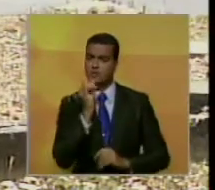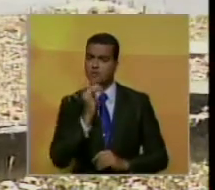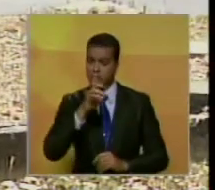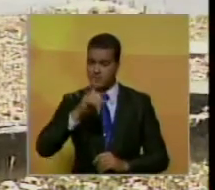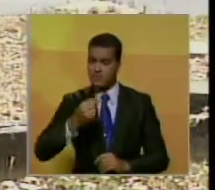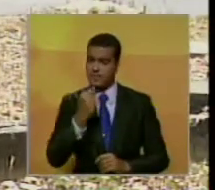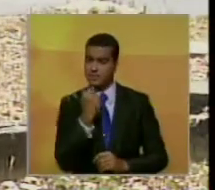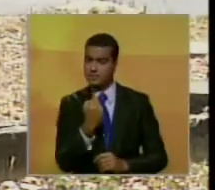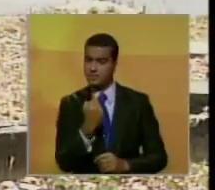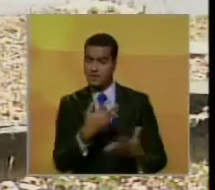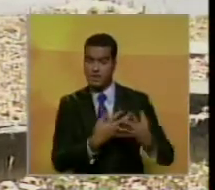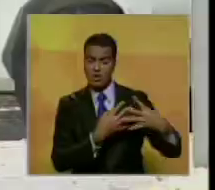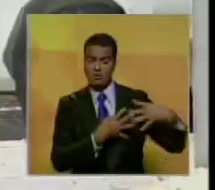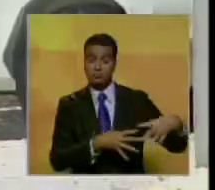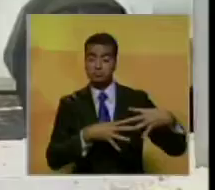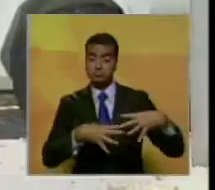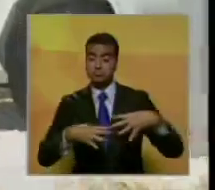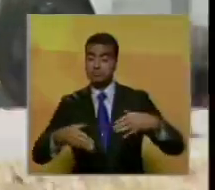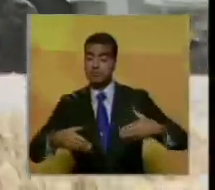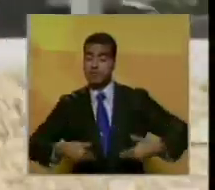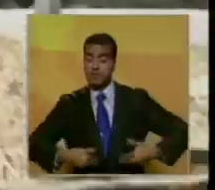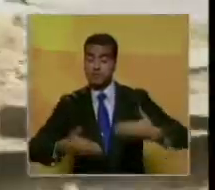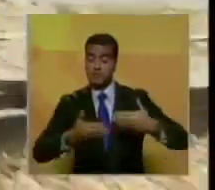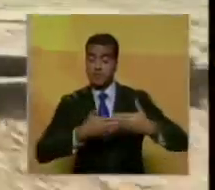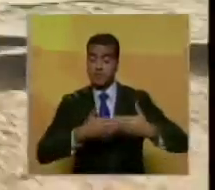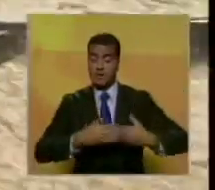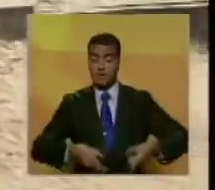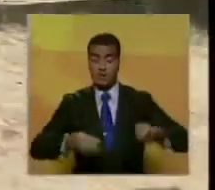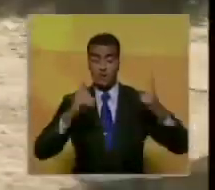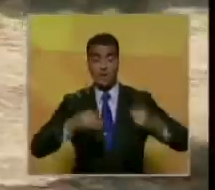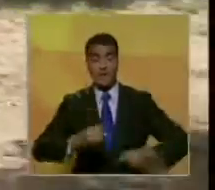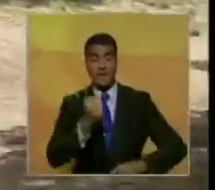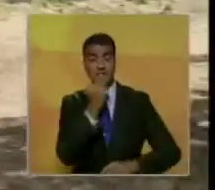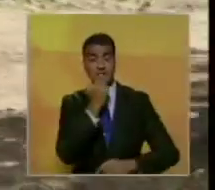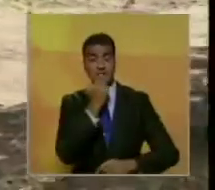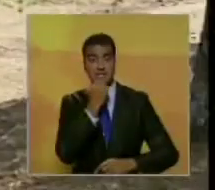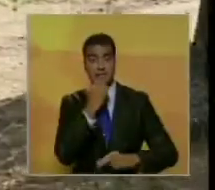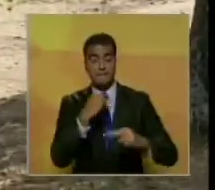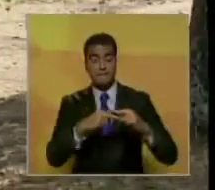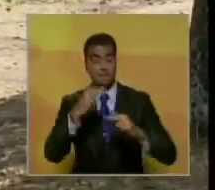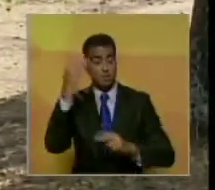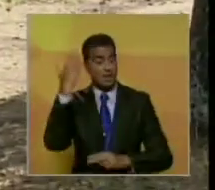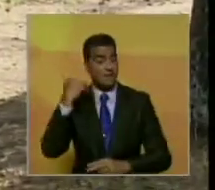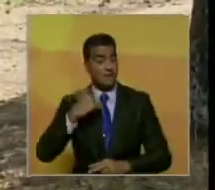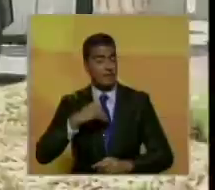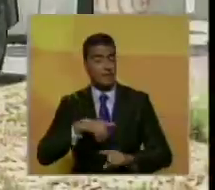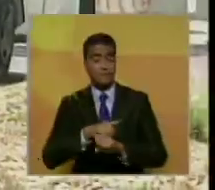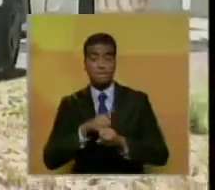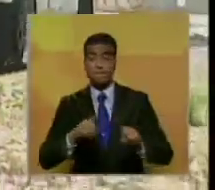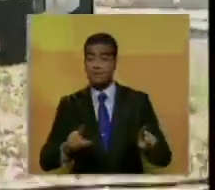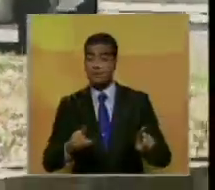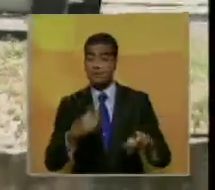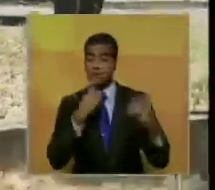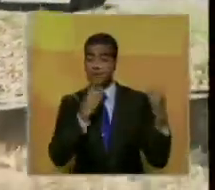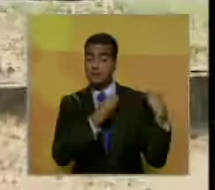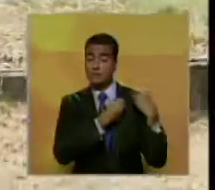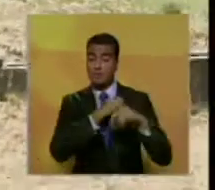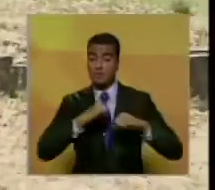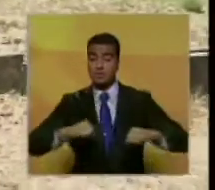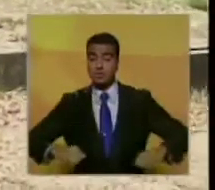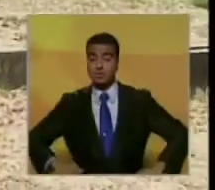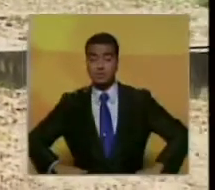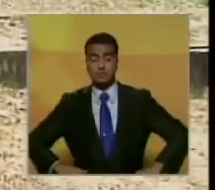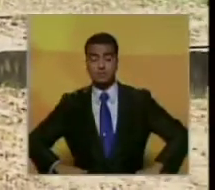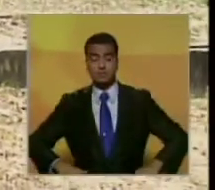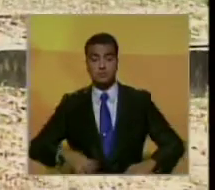que los manifestantes intentaron trancar la autopista Valencia-Puerto Cabello, pero fueron repelidos por los funcionarios de la